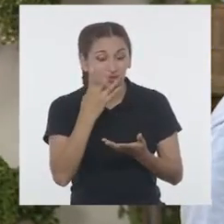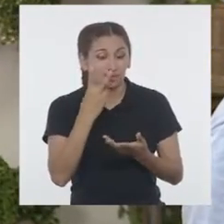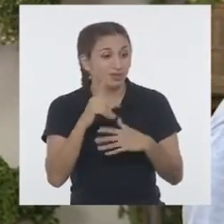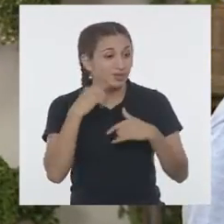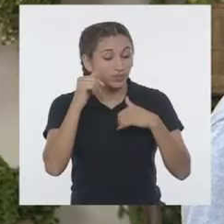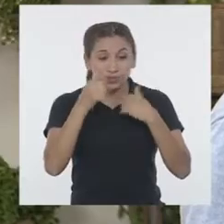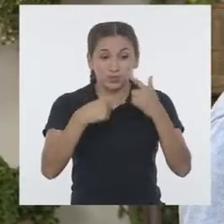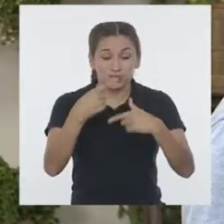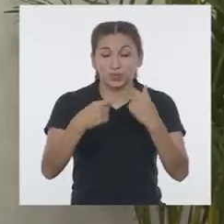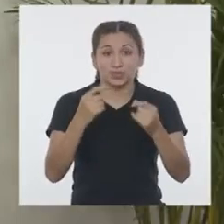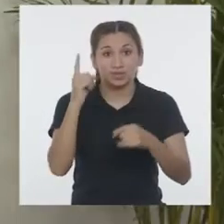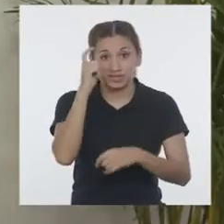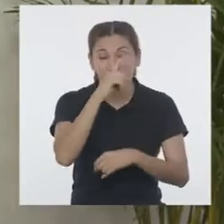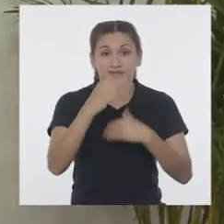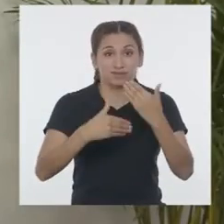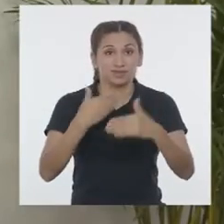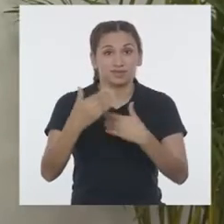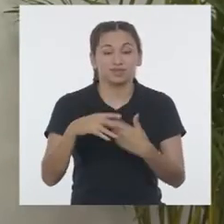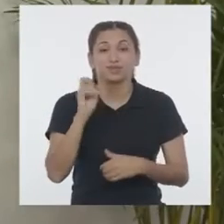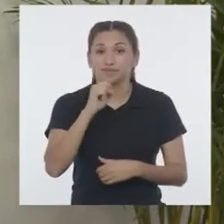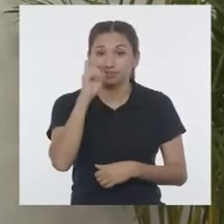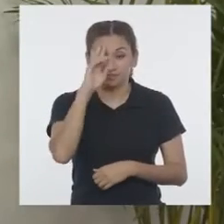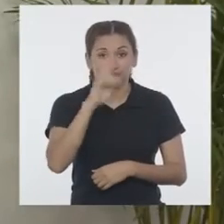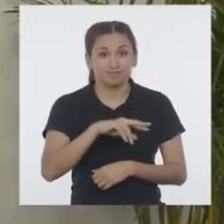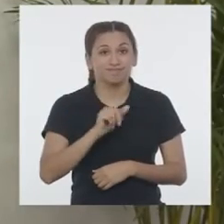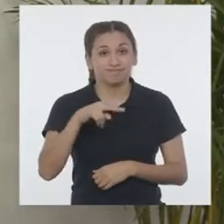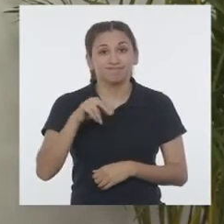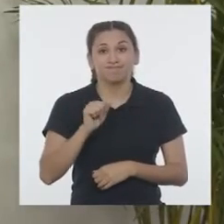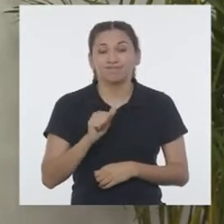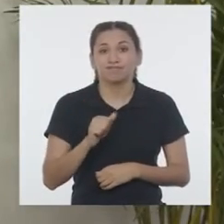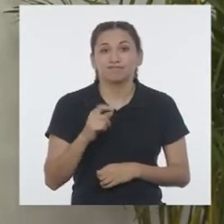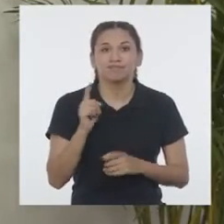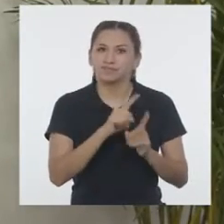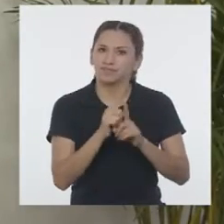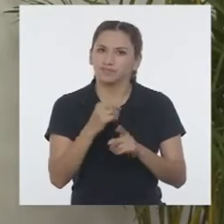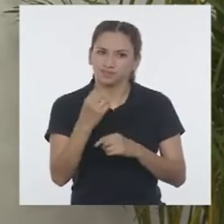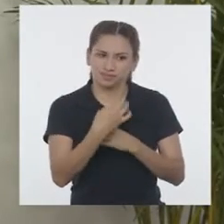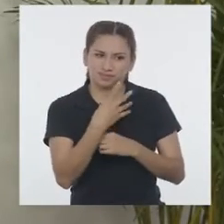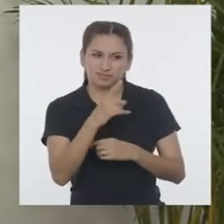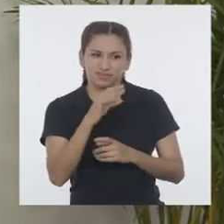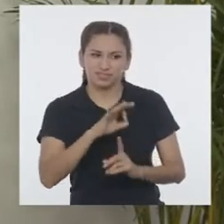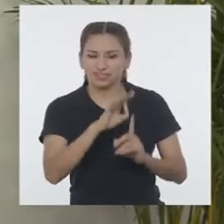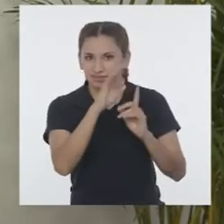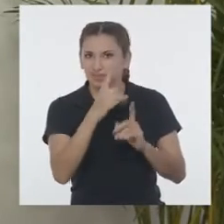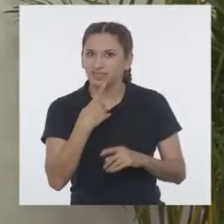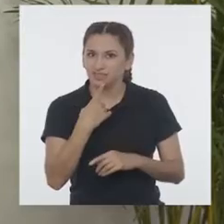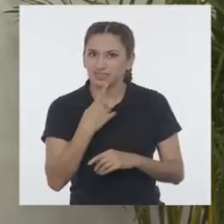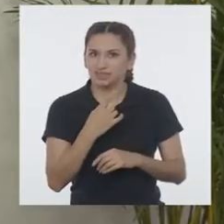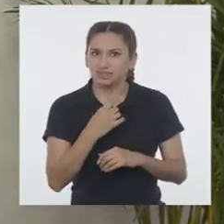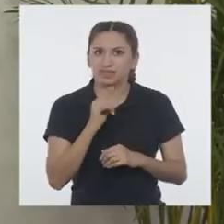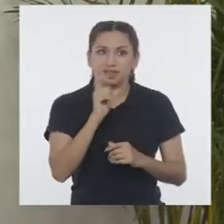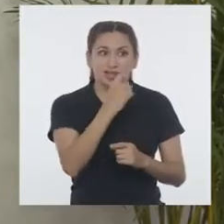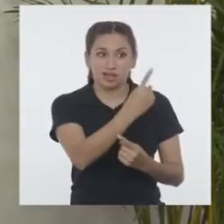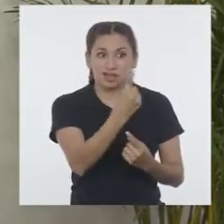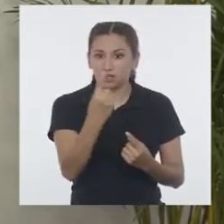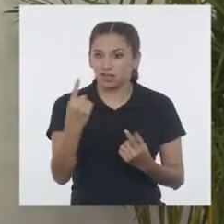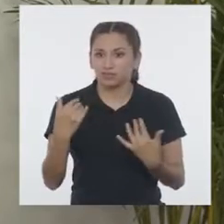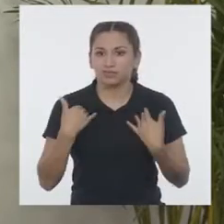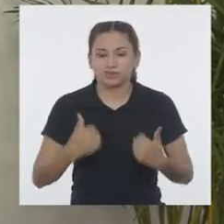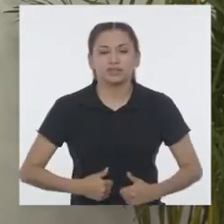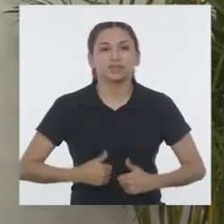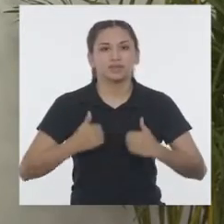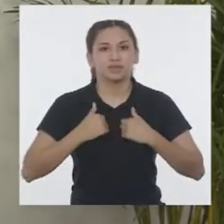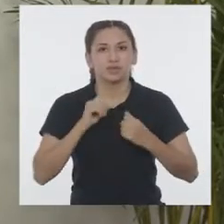cosas se ponen más complicadas. Así es, amiga. Sin embargo, me gustó mucho lo que dijo el especialista, que cada uno tiene que